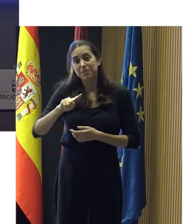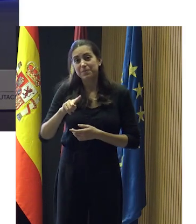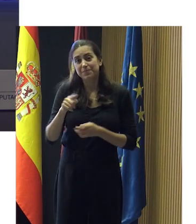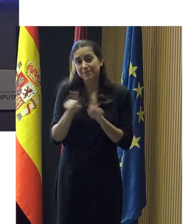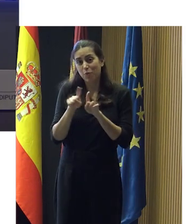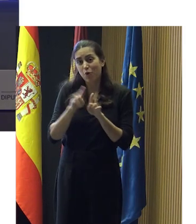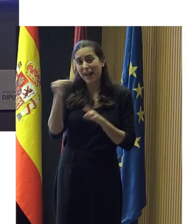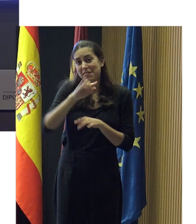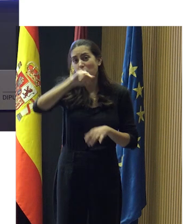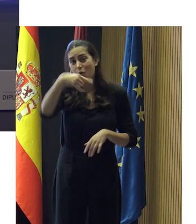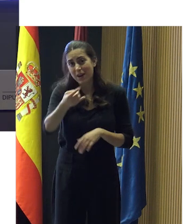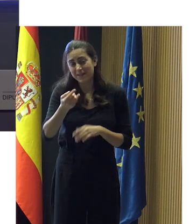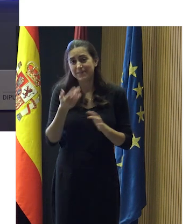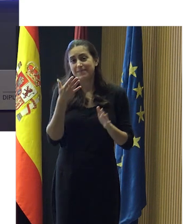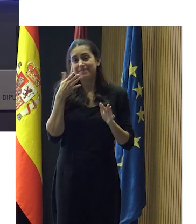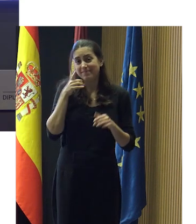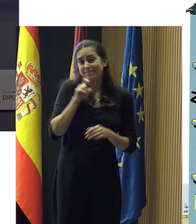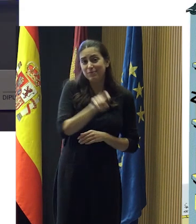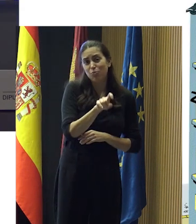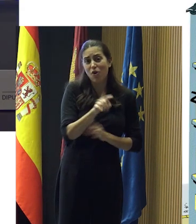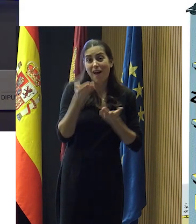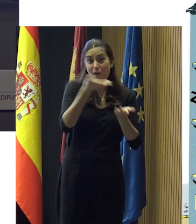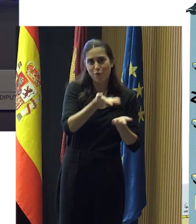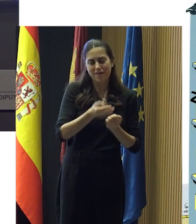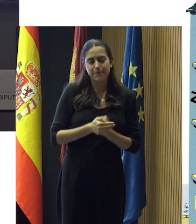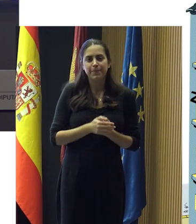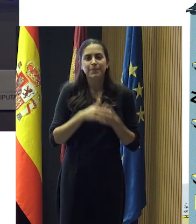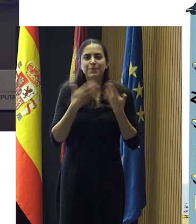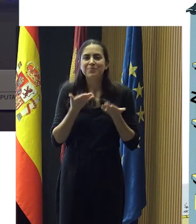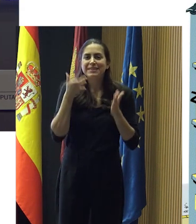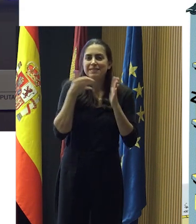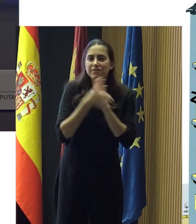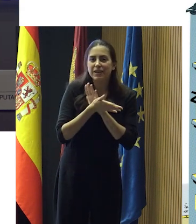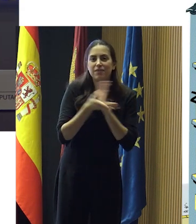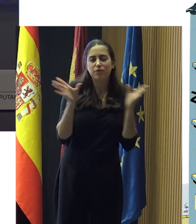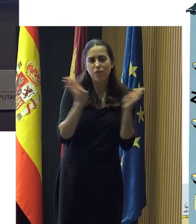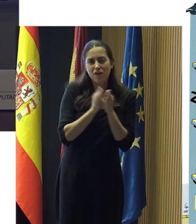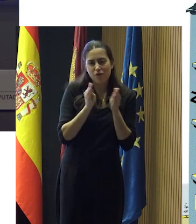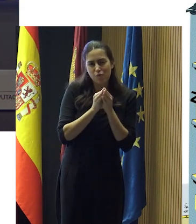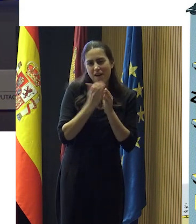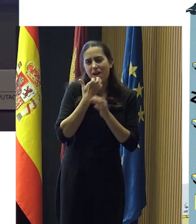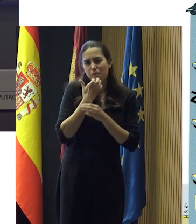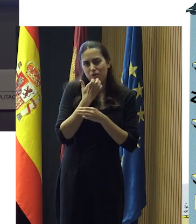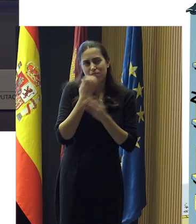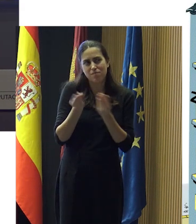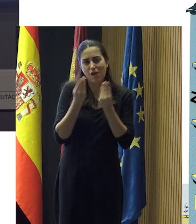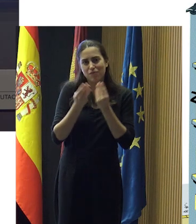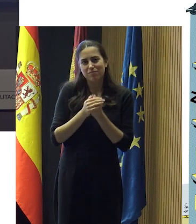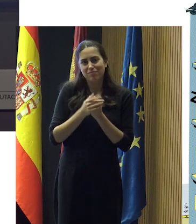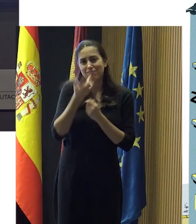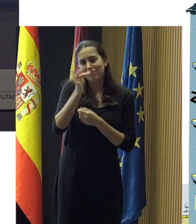jugar en ventaja del tumor. Digamos, y así por poner un poco la nota, un poquito de